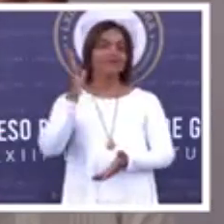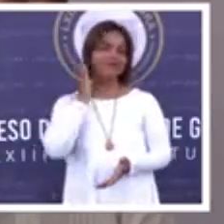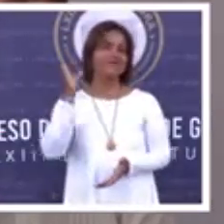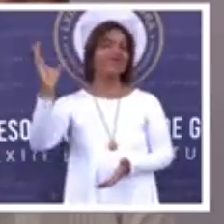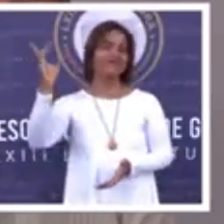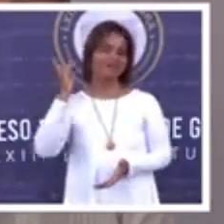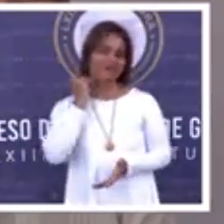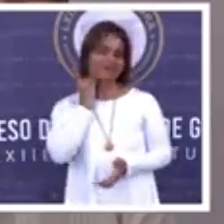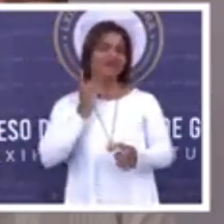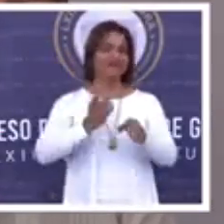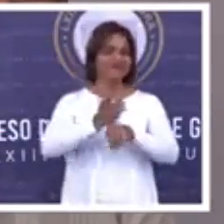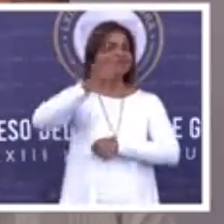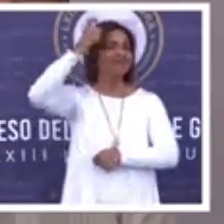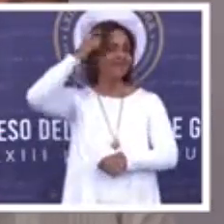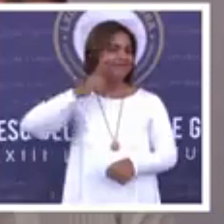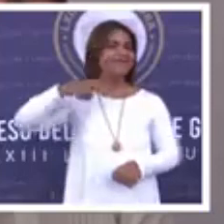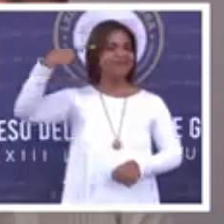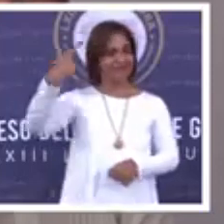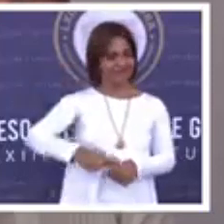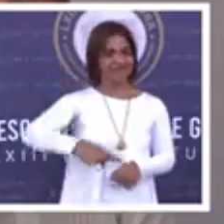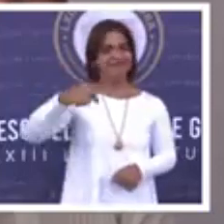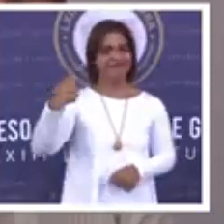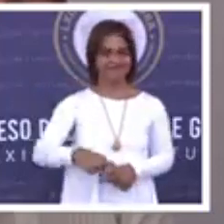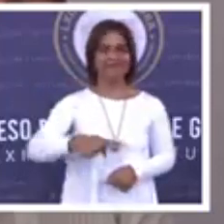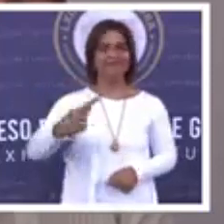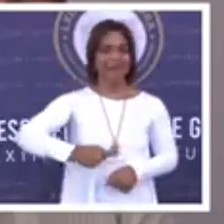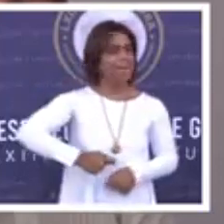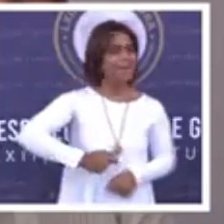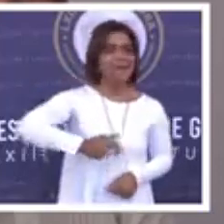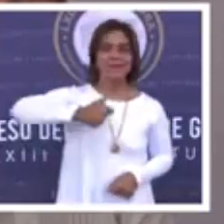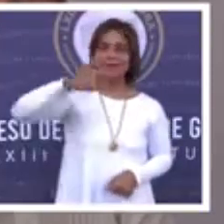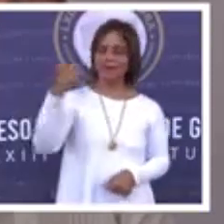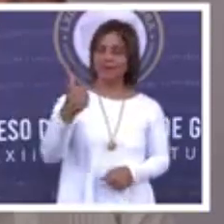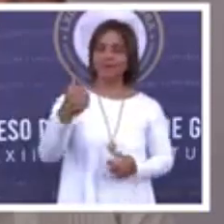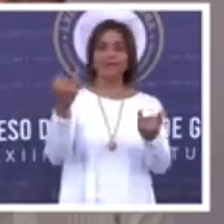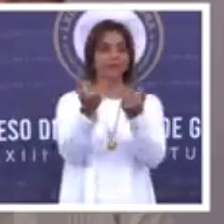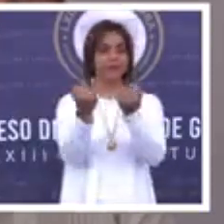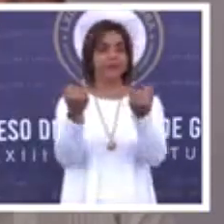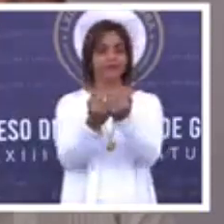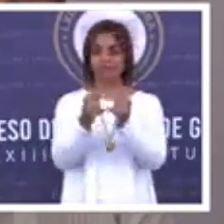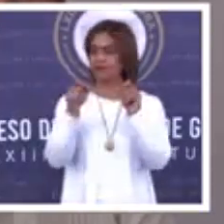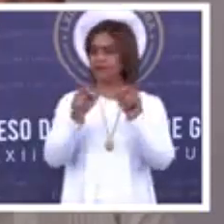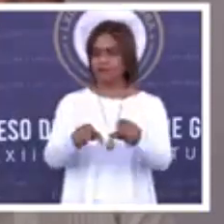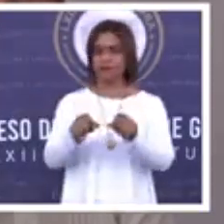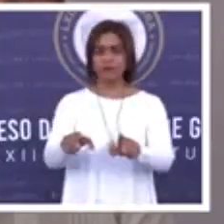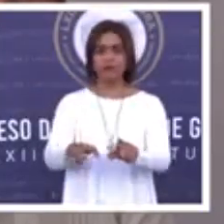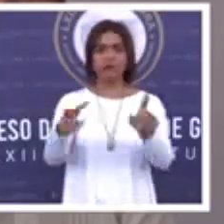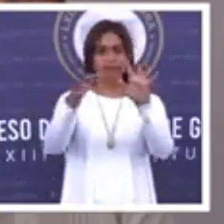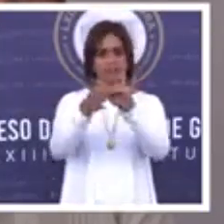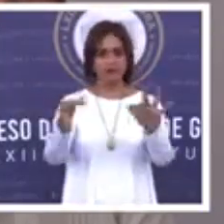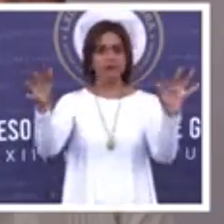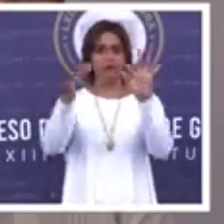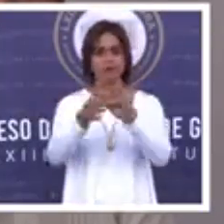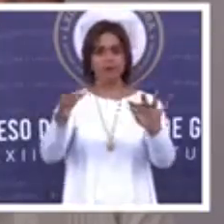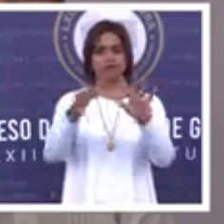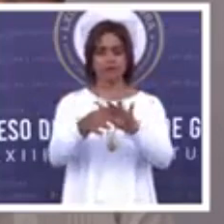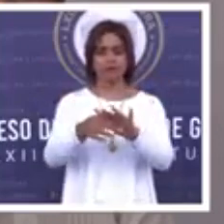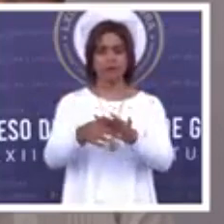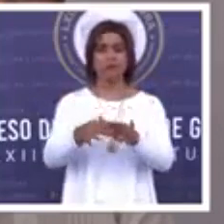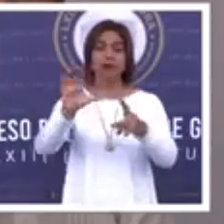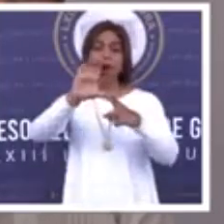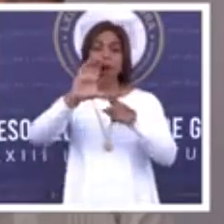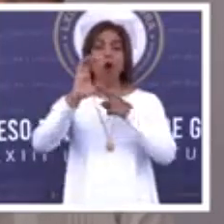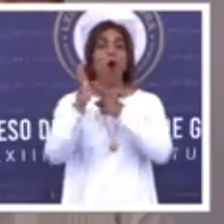y Soberano de Guerrero. En consecuencia, el mismo ciudadano presidente nombró una